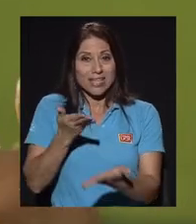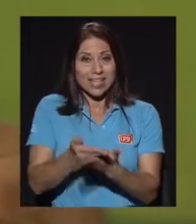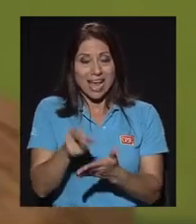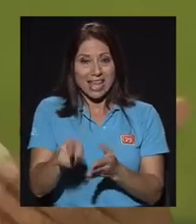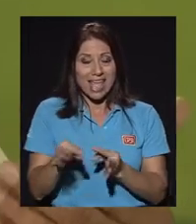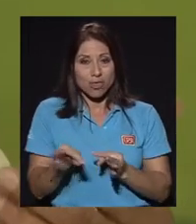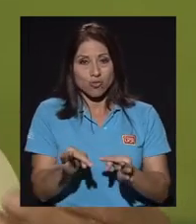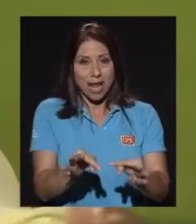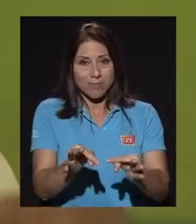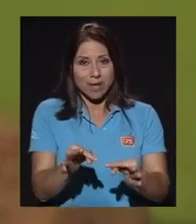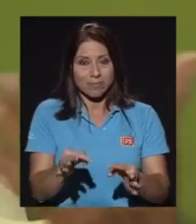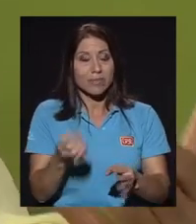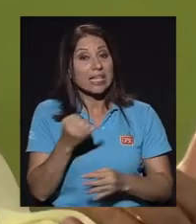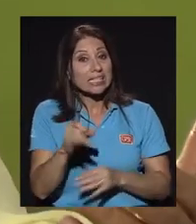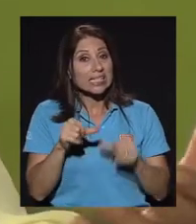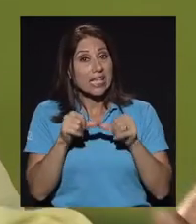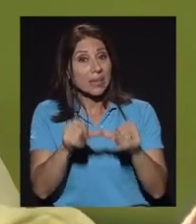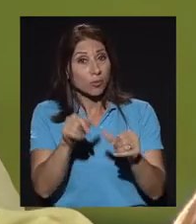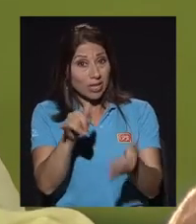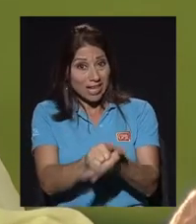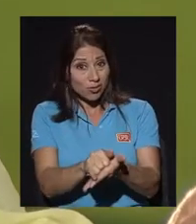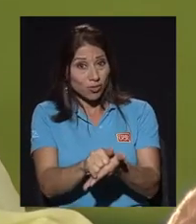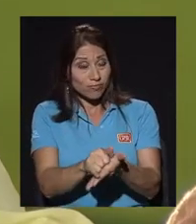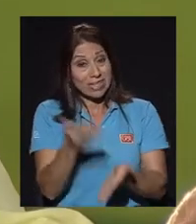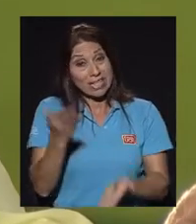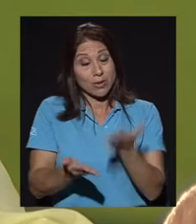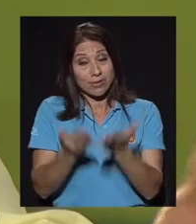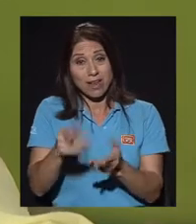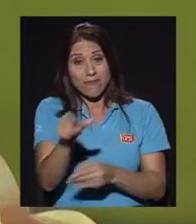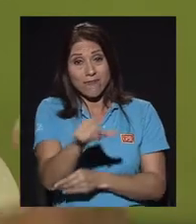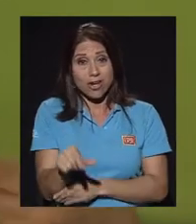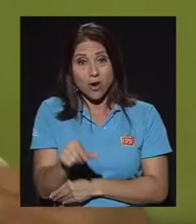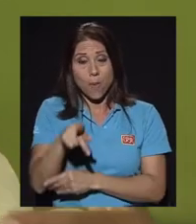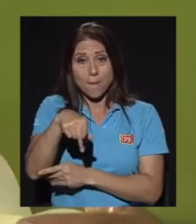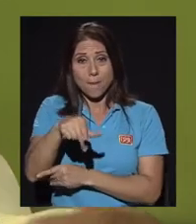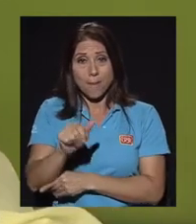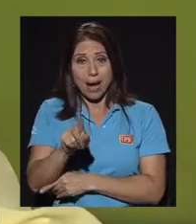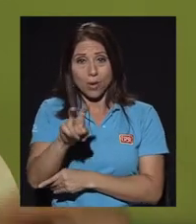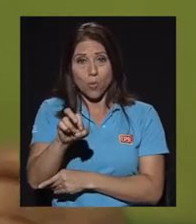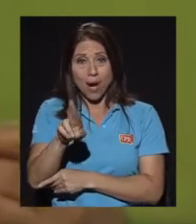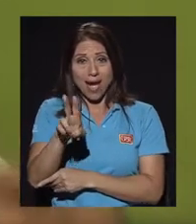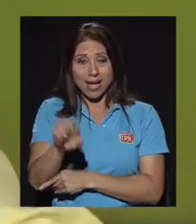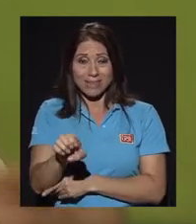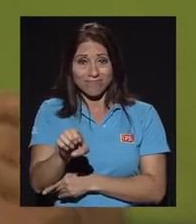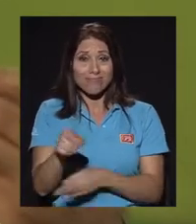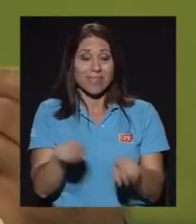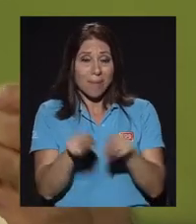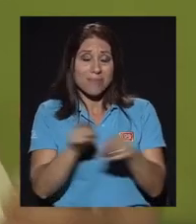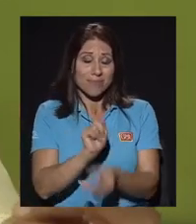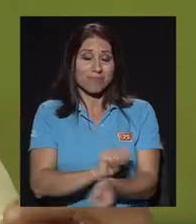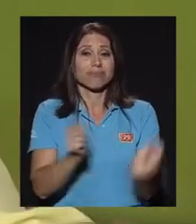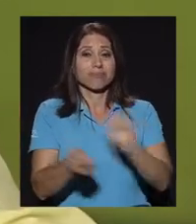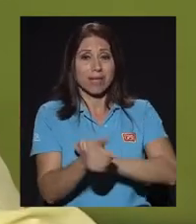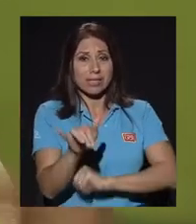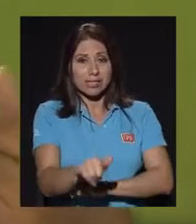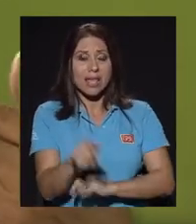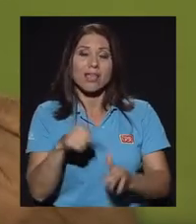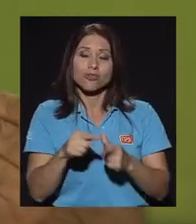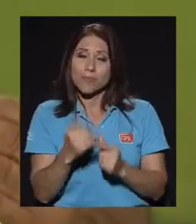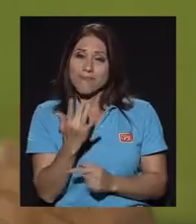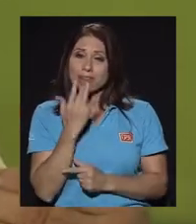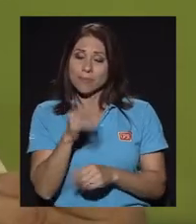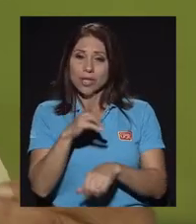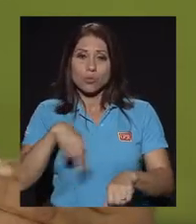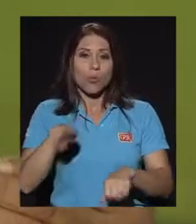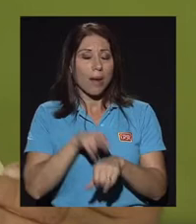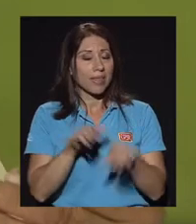Y si seguimos con esto, es posible que el río Pacuar se convierta en algo así. Entonces preferimos que naturalmente se conserve.